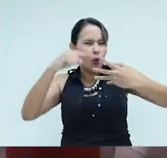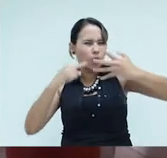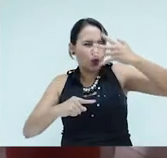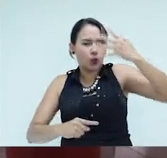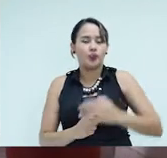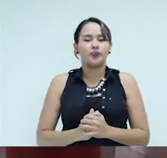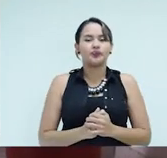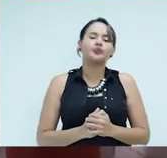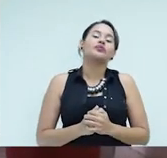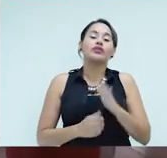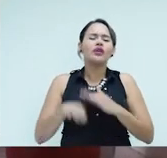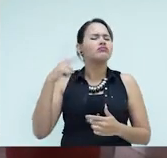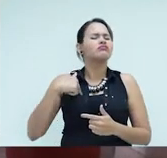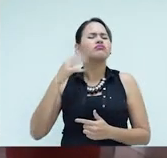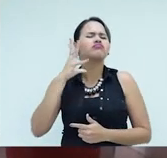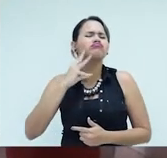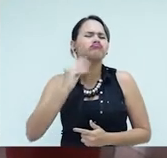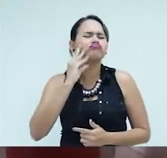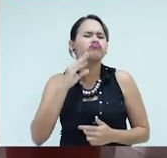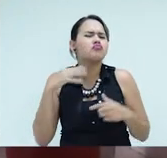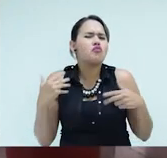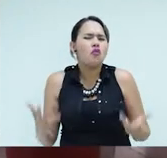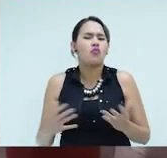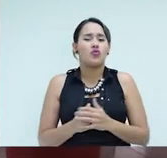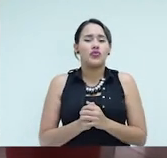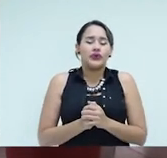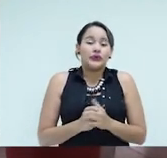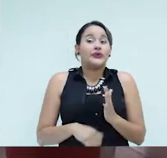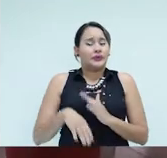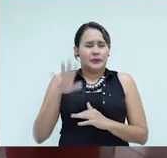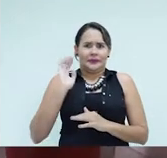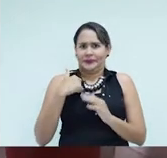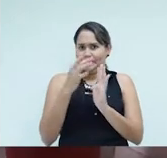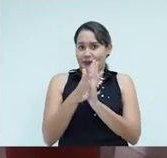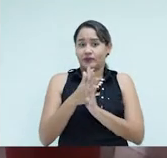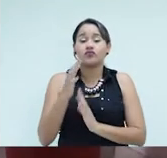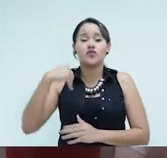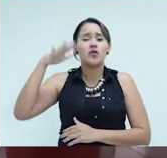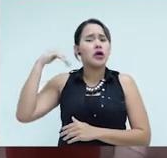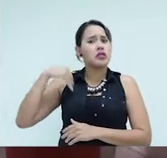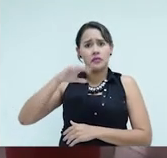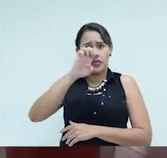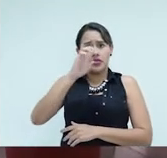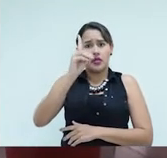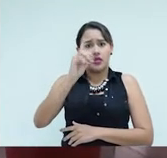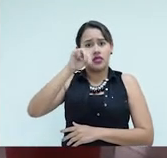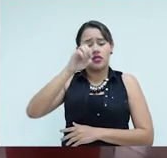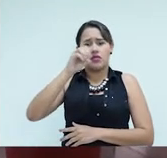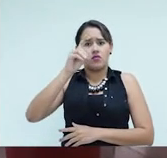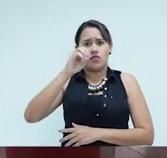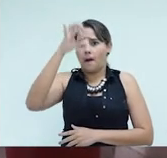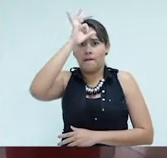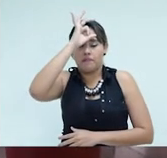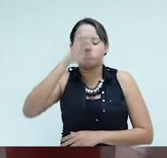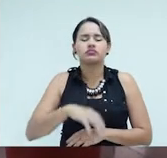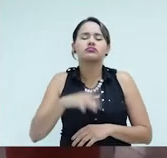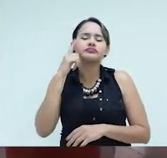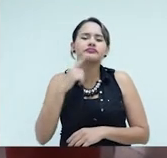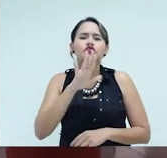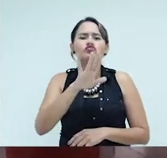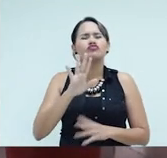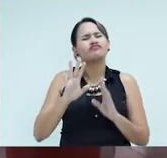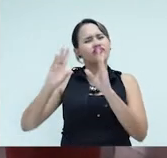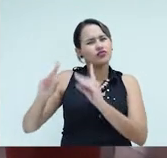versatilidad, facilidad en el manejo de la plataforma. Con Edmodo tengo una comunicación efectiva con mis grupos, dejo tarea,